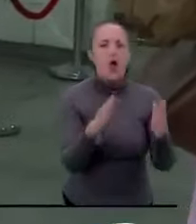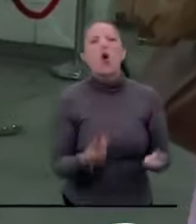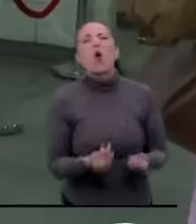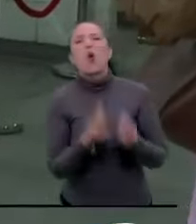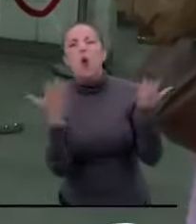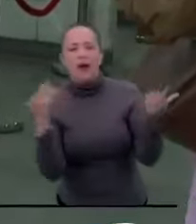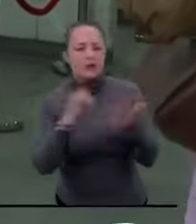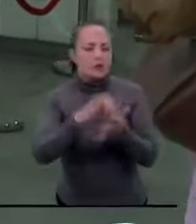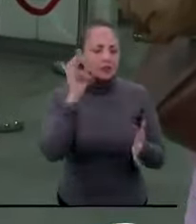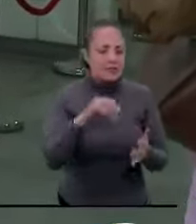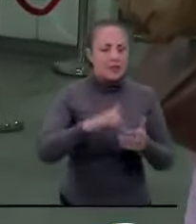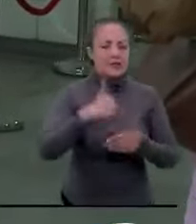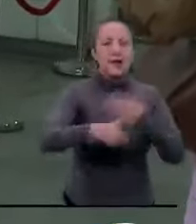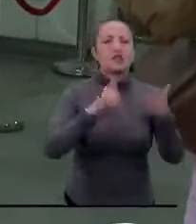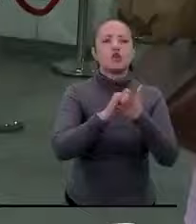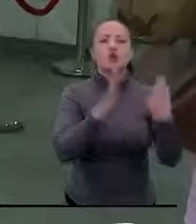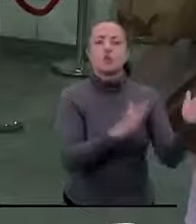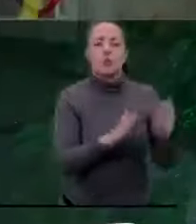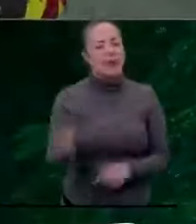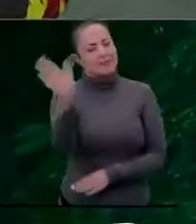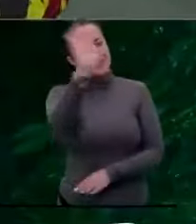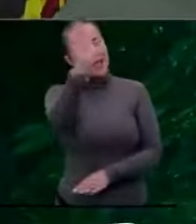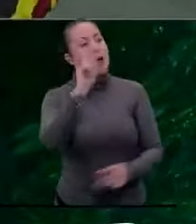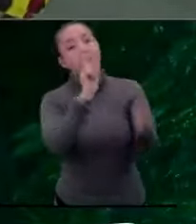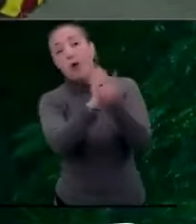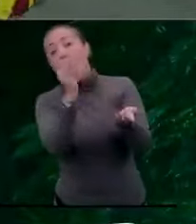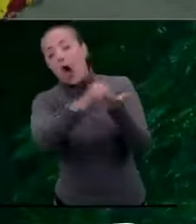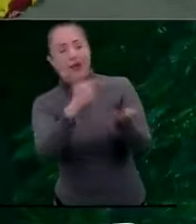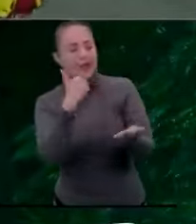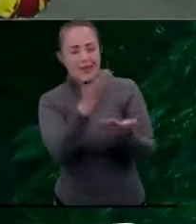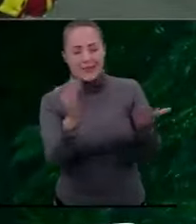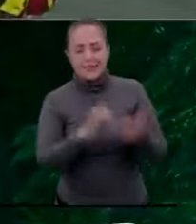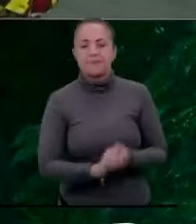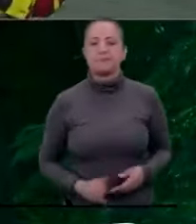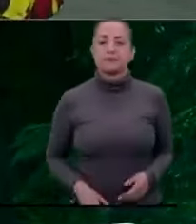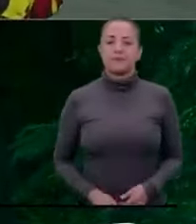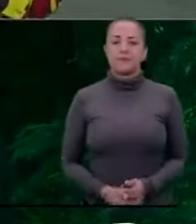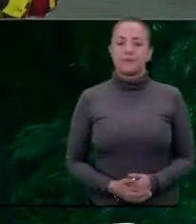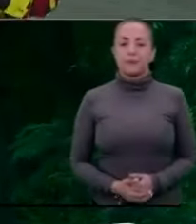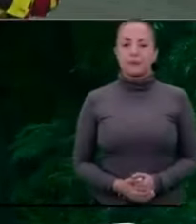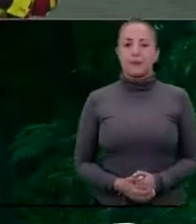se trata en el marco del Plan de Colombia. Chao, Ana Milé, en cualquier momento regresamos a la zona azul.